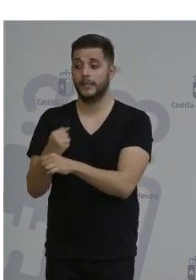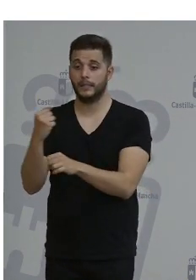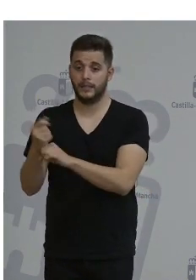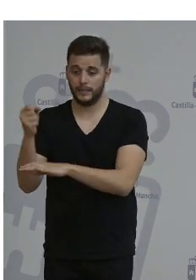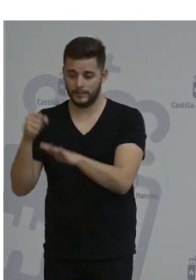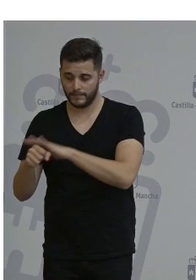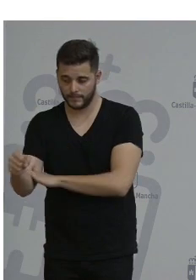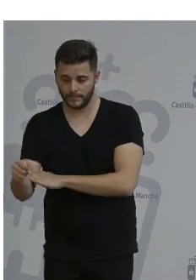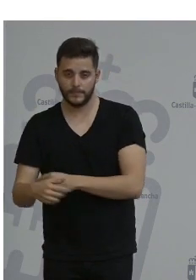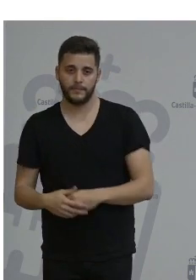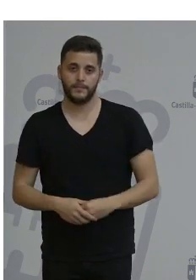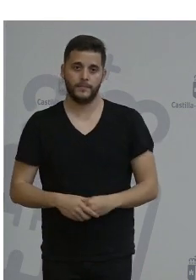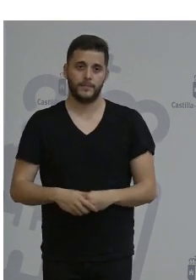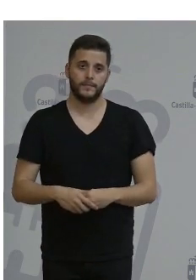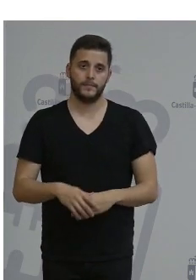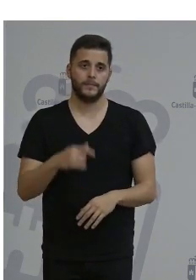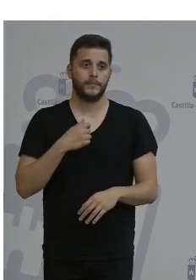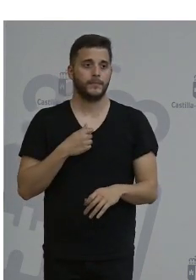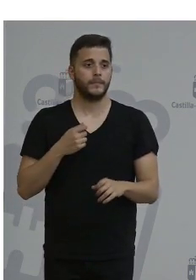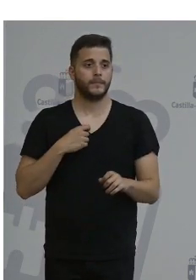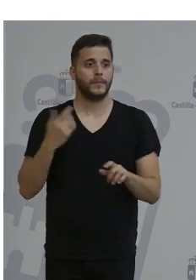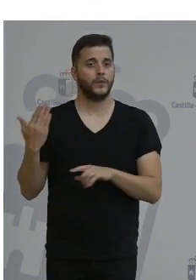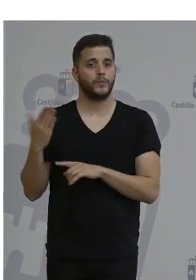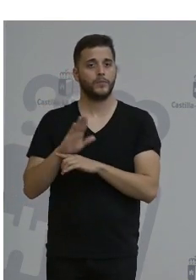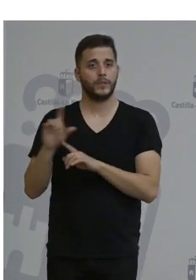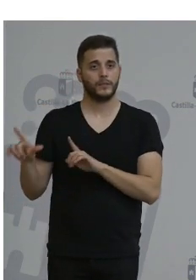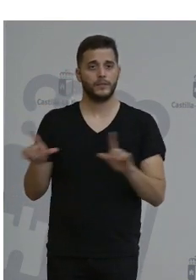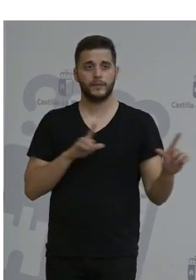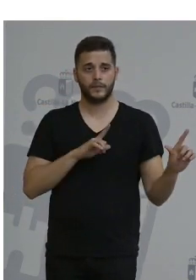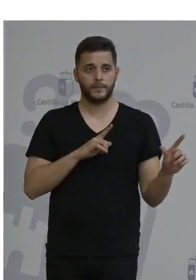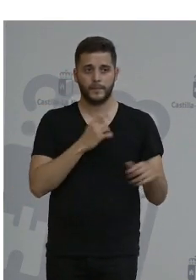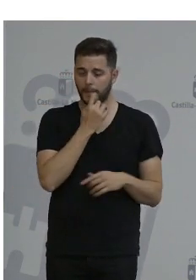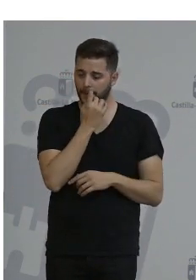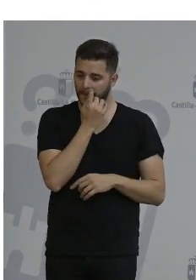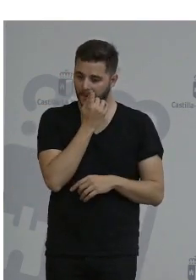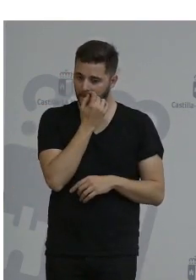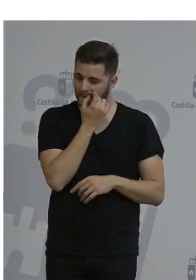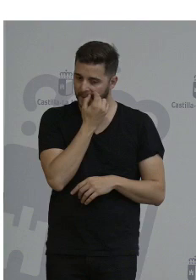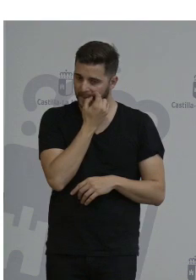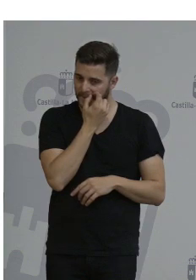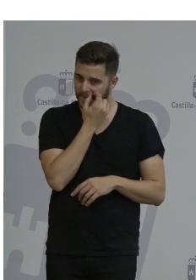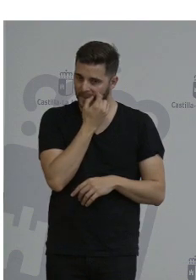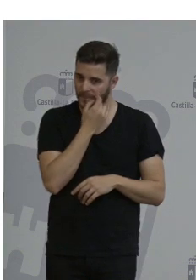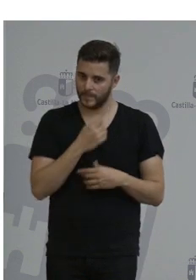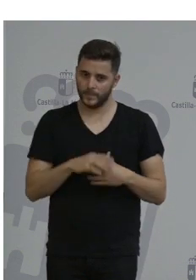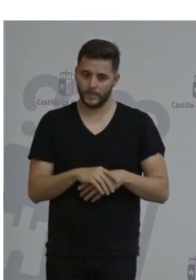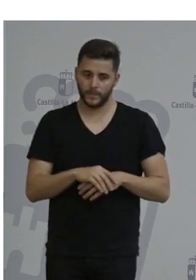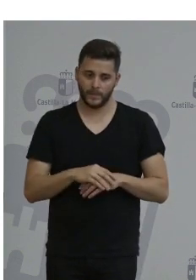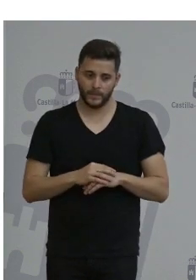puesto de trabajo. Voy a compartir una presentación que tengo con vosotros.